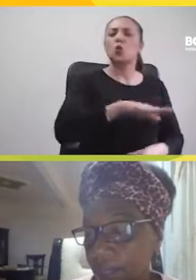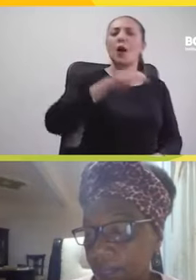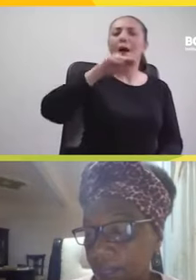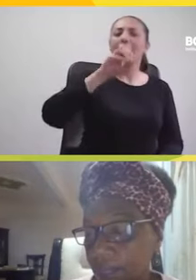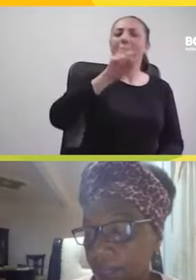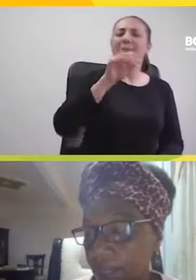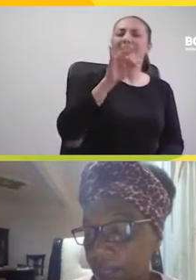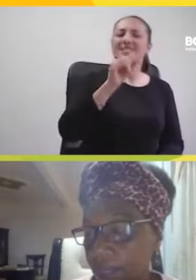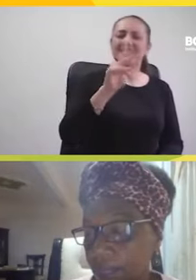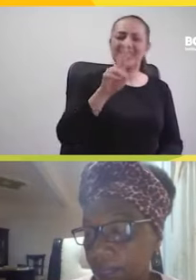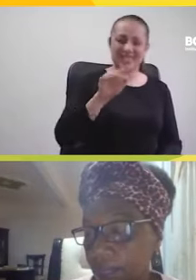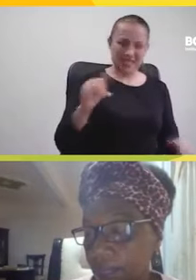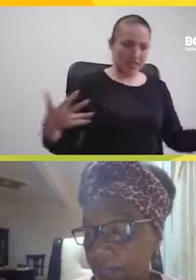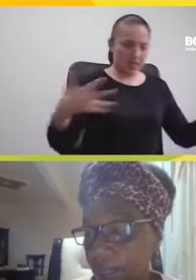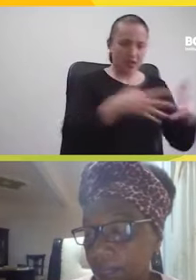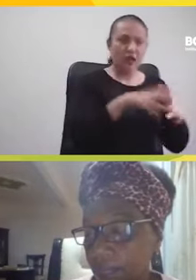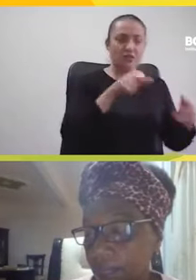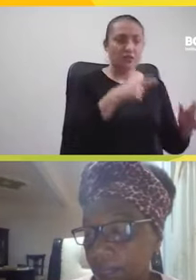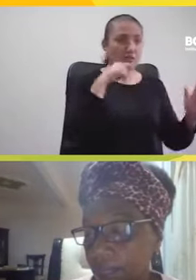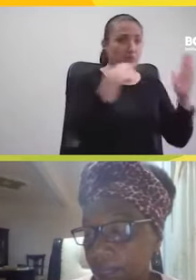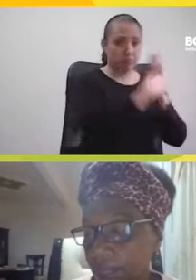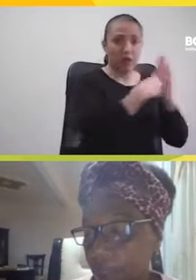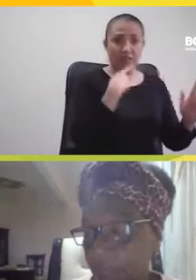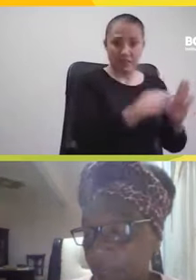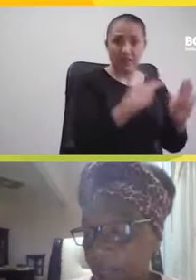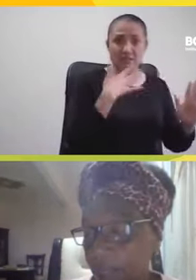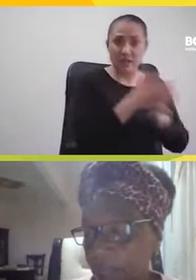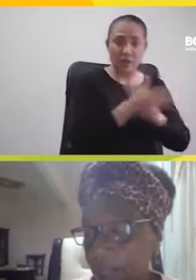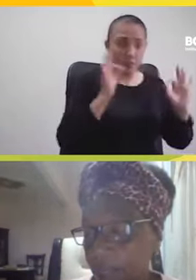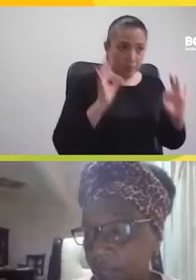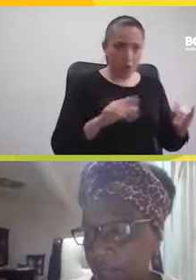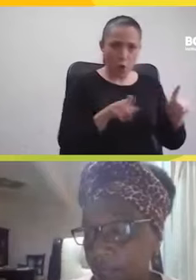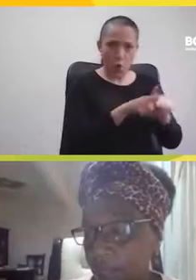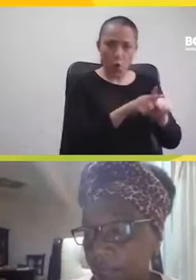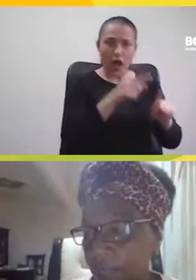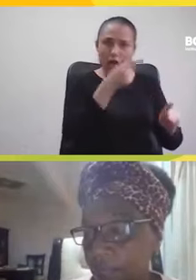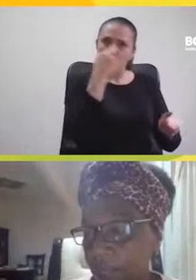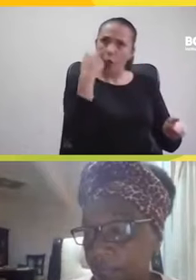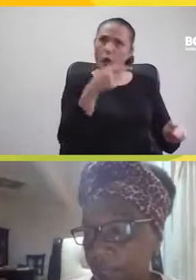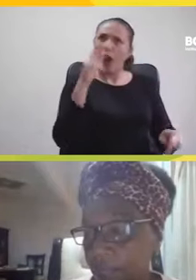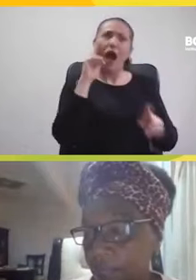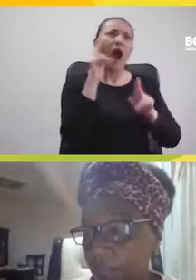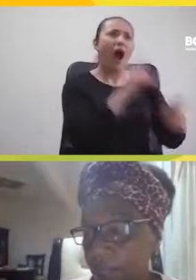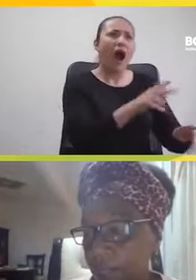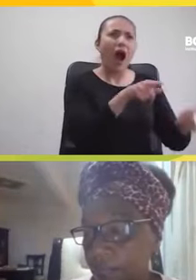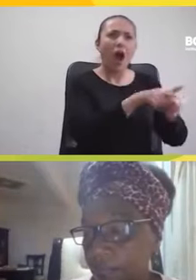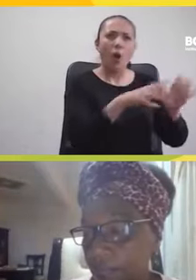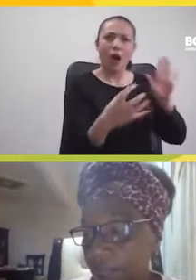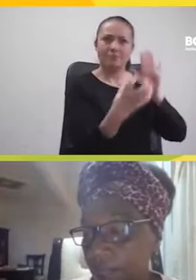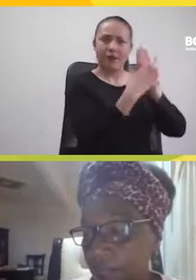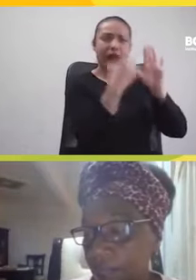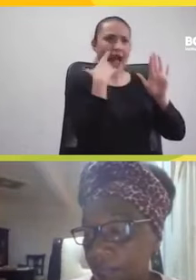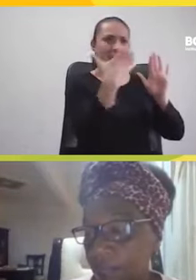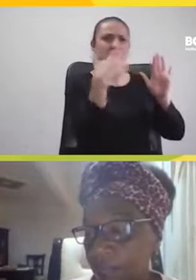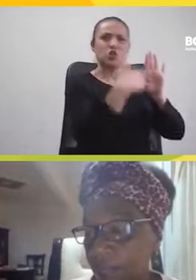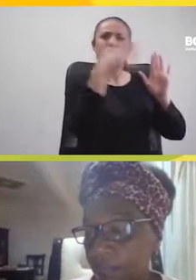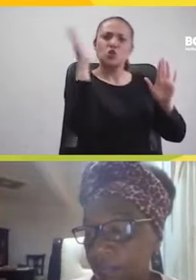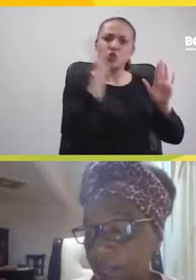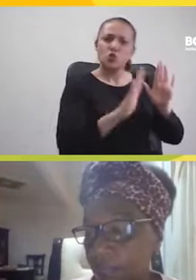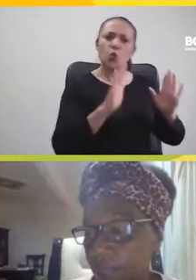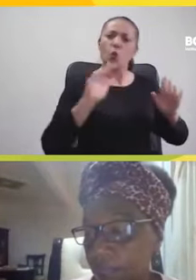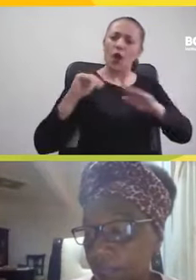pero nadie va a desconocer que es un ícono literario. Y es muy estudiado en Europa, en los Estados